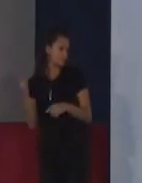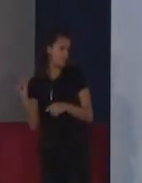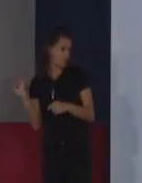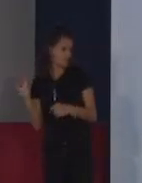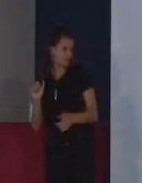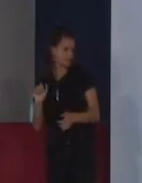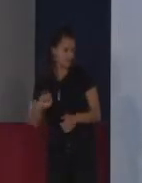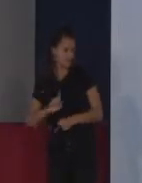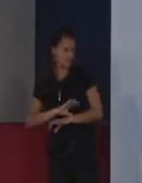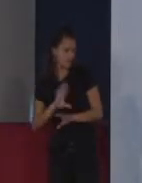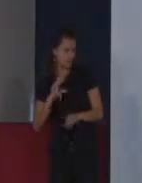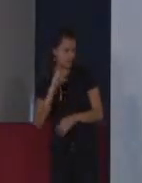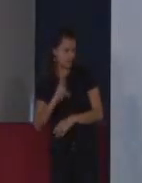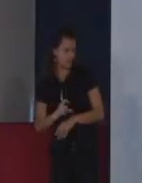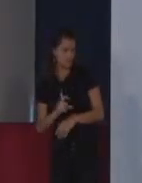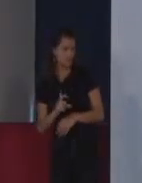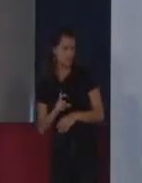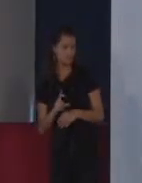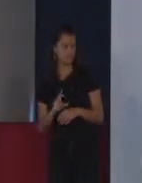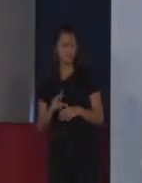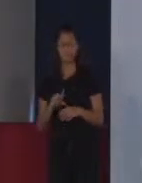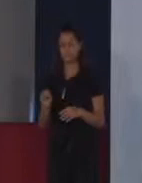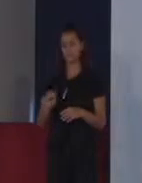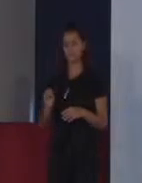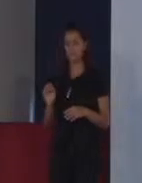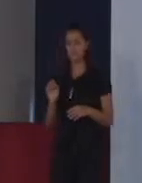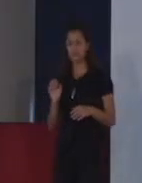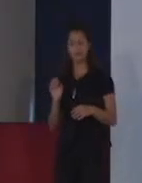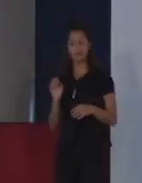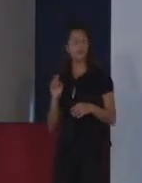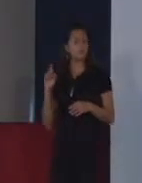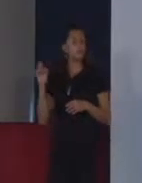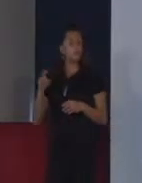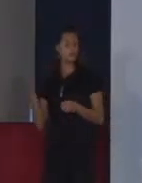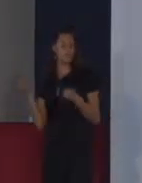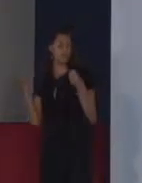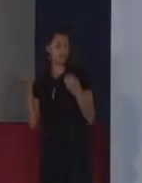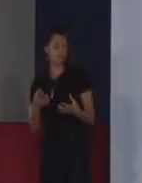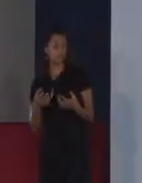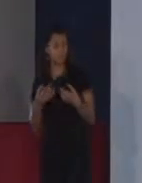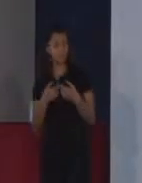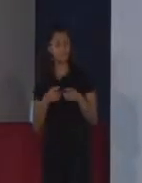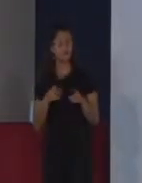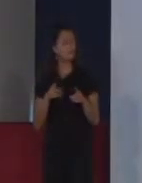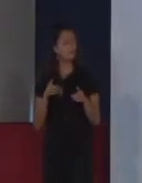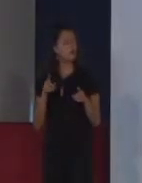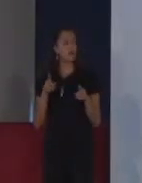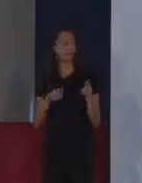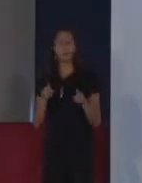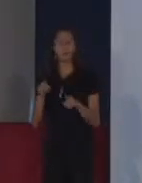Sí, es subsidiado. Tiene que tener subsidiado. Las que no tienen